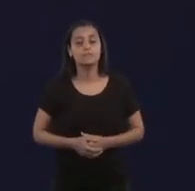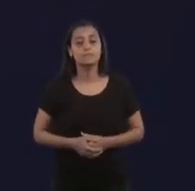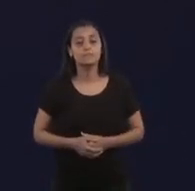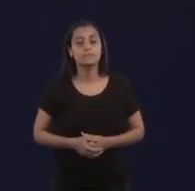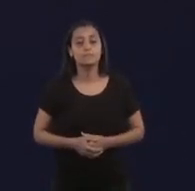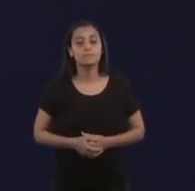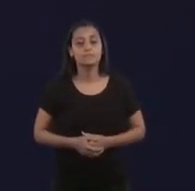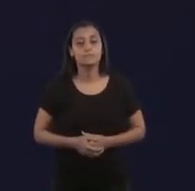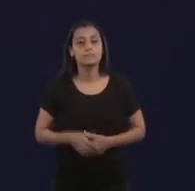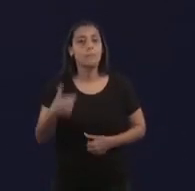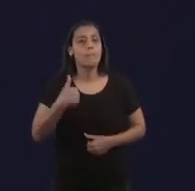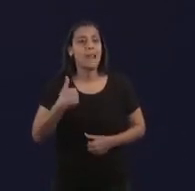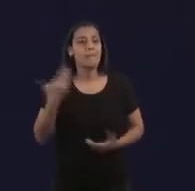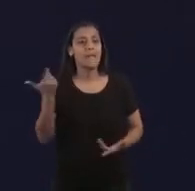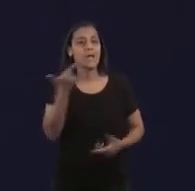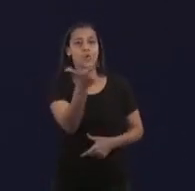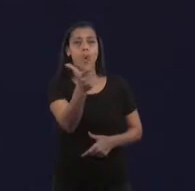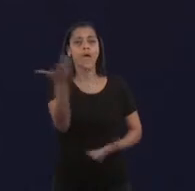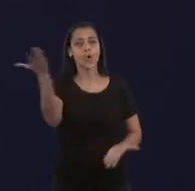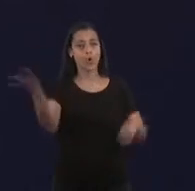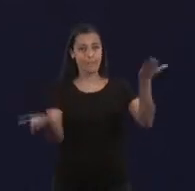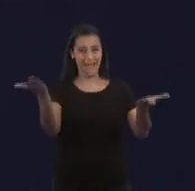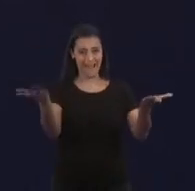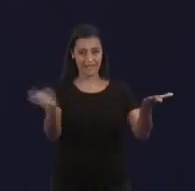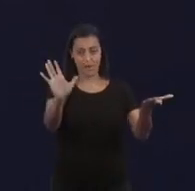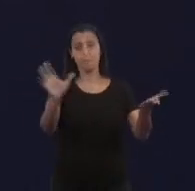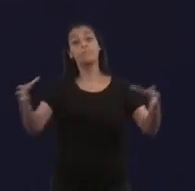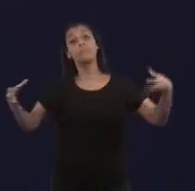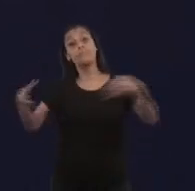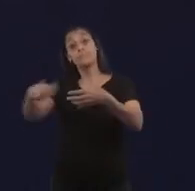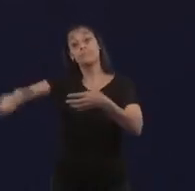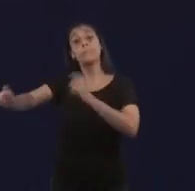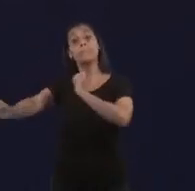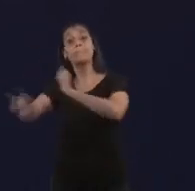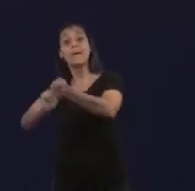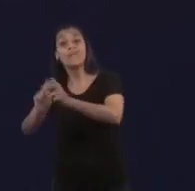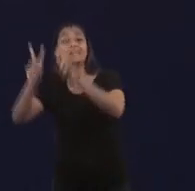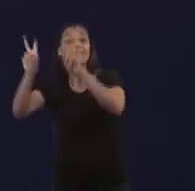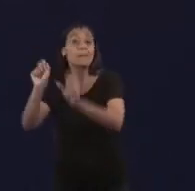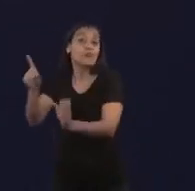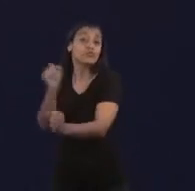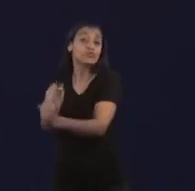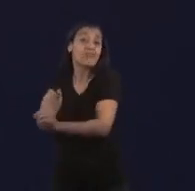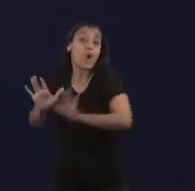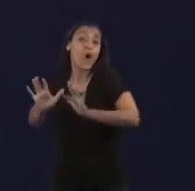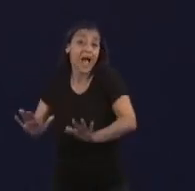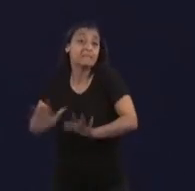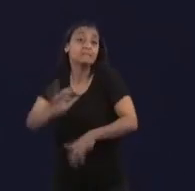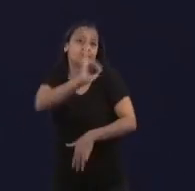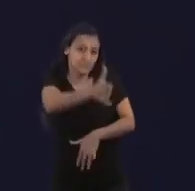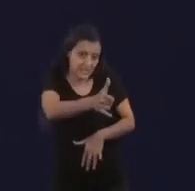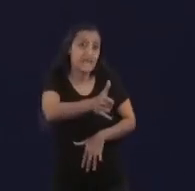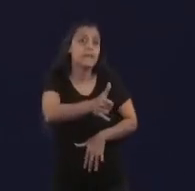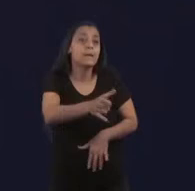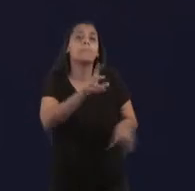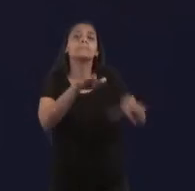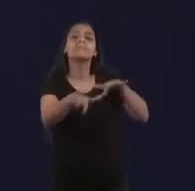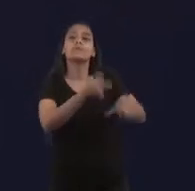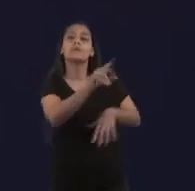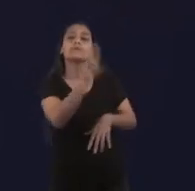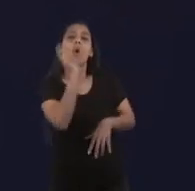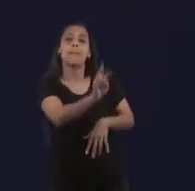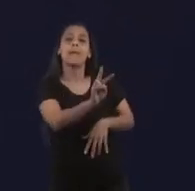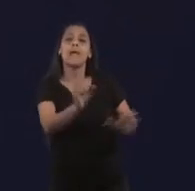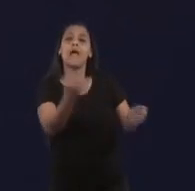para mí no tiene comparación lo que le pasa al periodismo en virtud de su trabajo. Sí, a quien le incendiaron el auto, por ejemplo, ¿no?